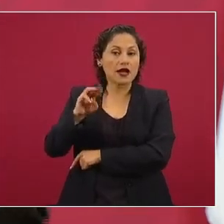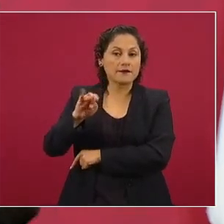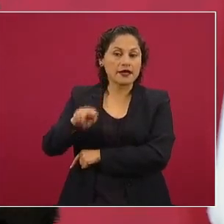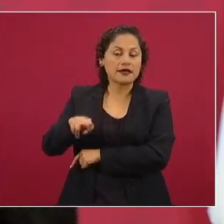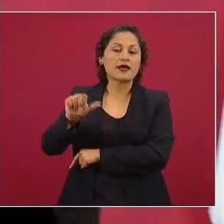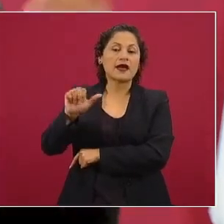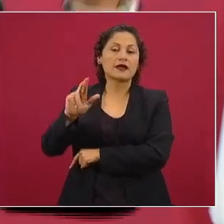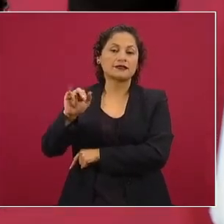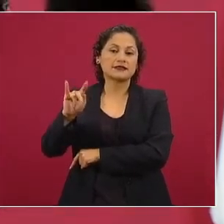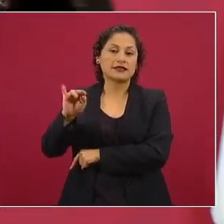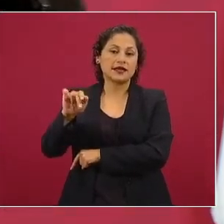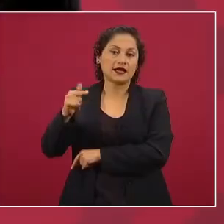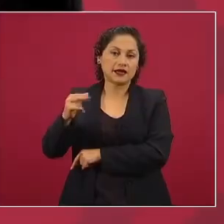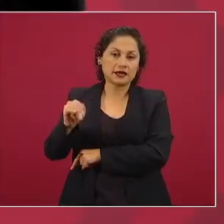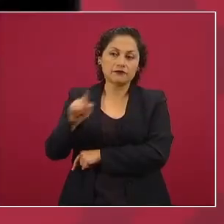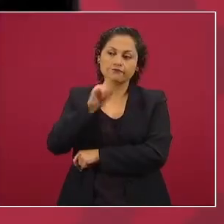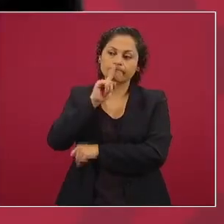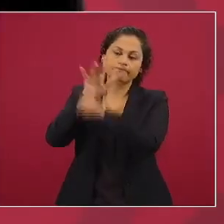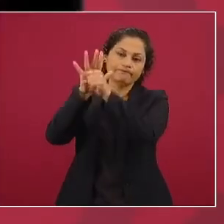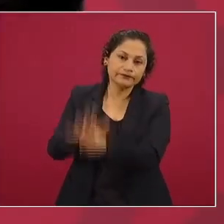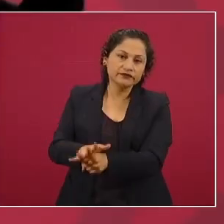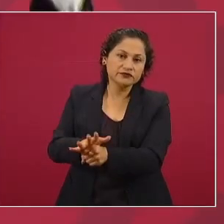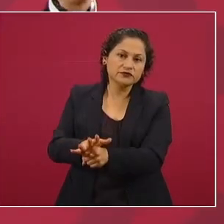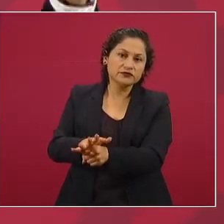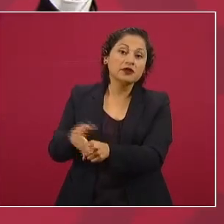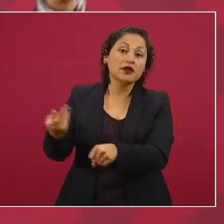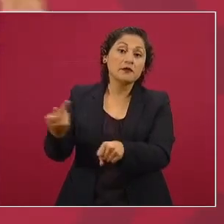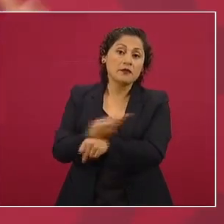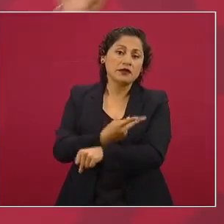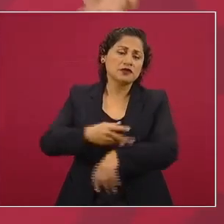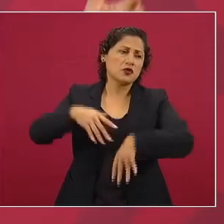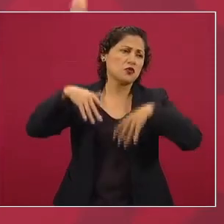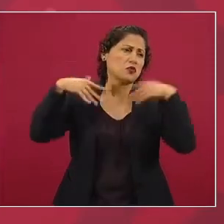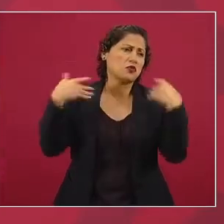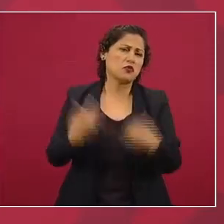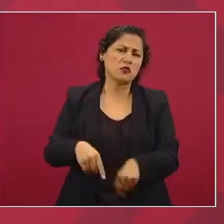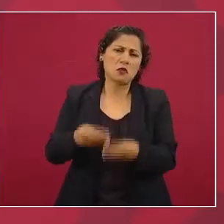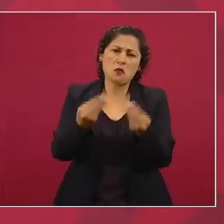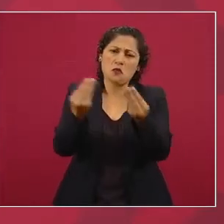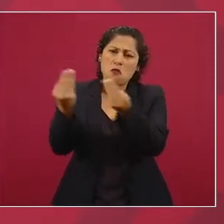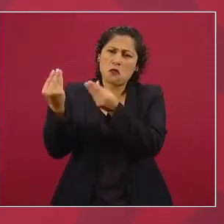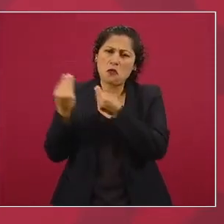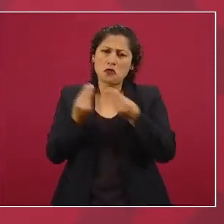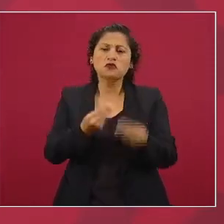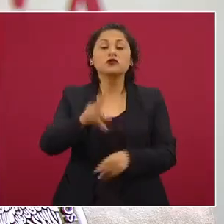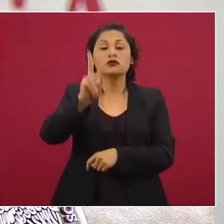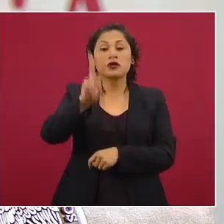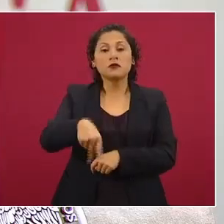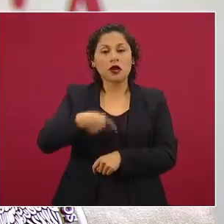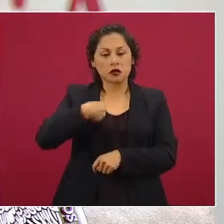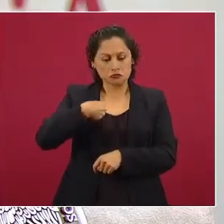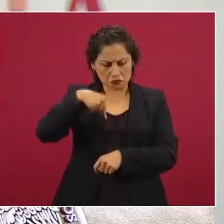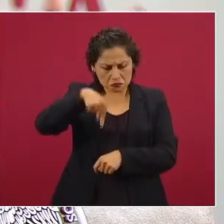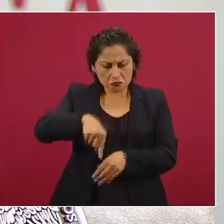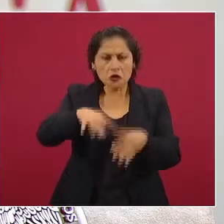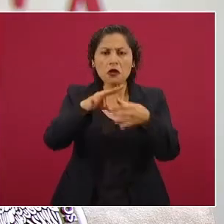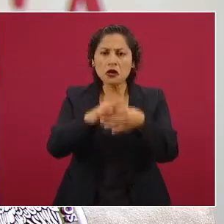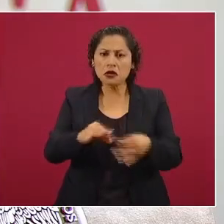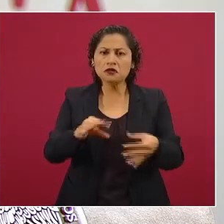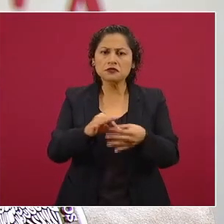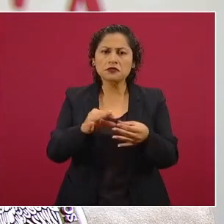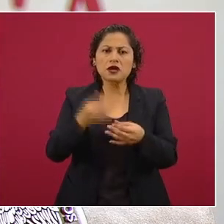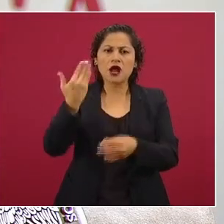Estaban completamente cerrados. Yo les puedo aquí contar de cómo nos censuraban. Y una vez les